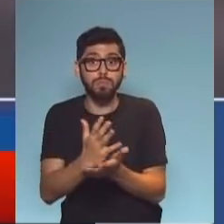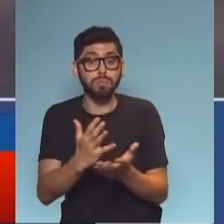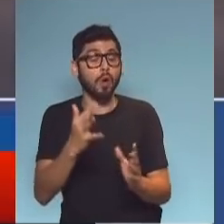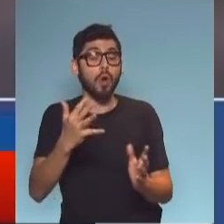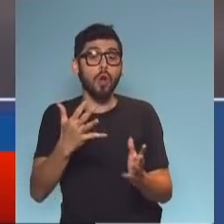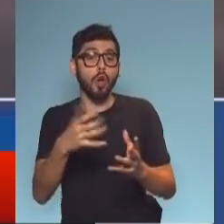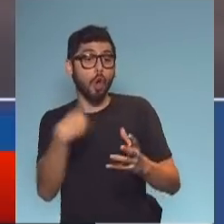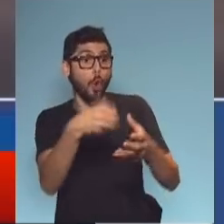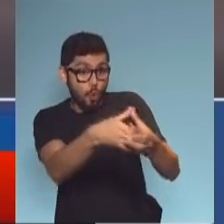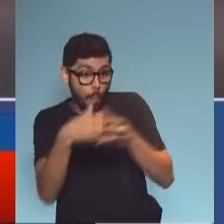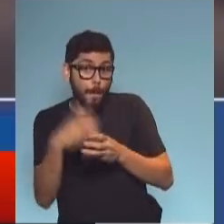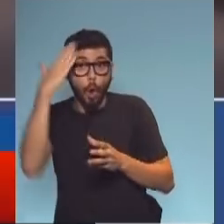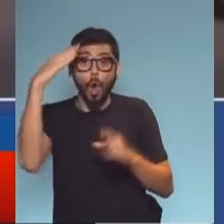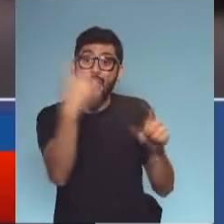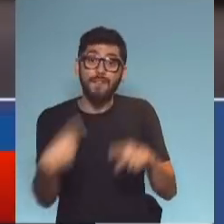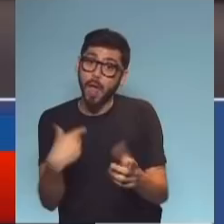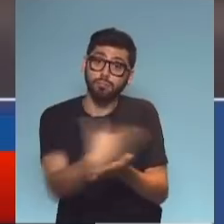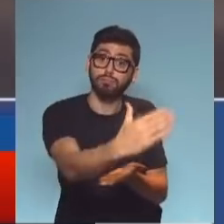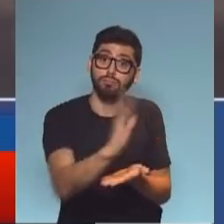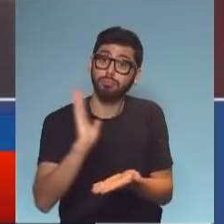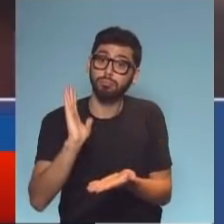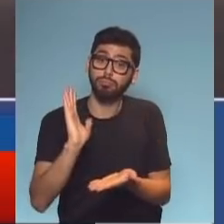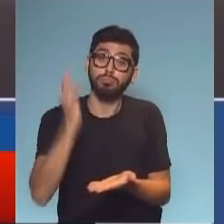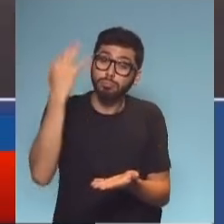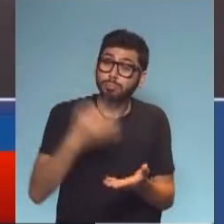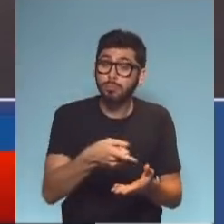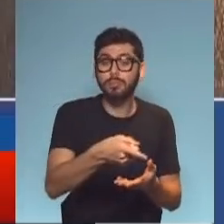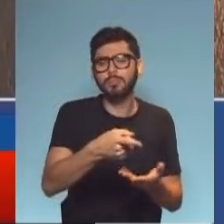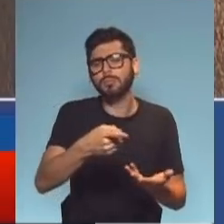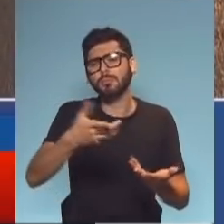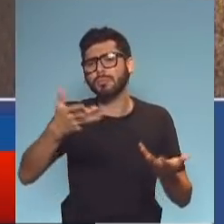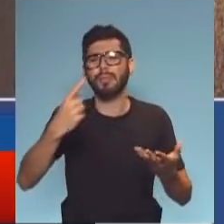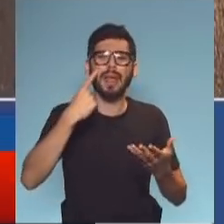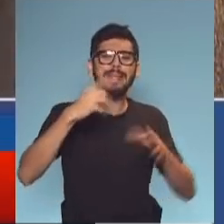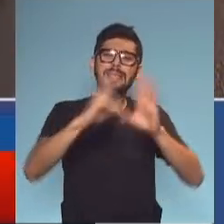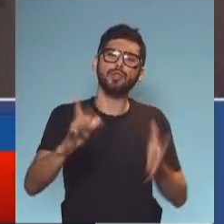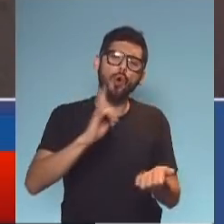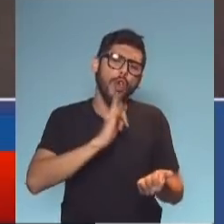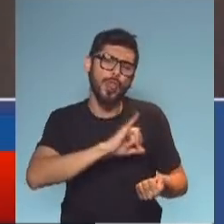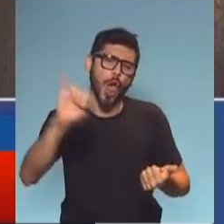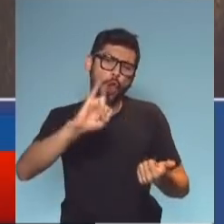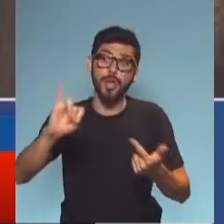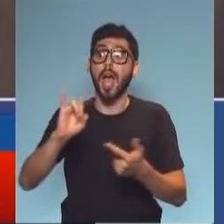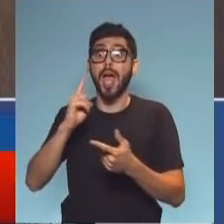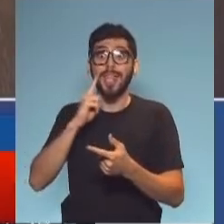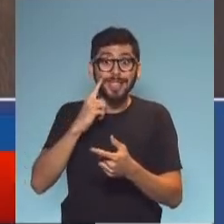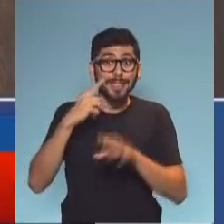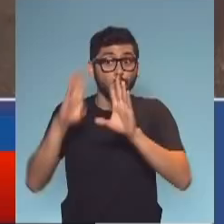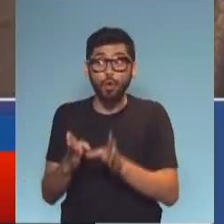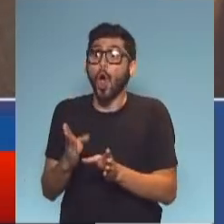étnica, que ha sido denunciada por instituciones tanto israelíes